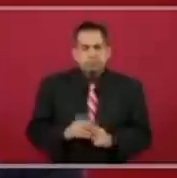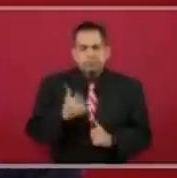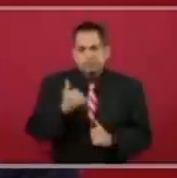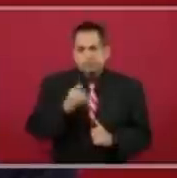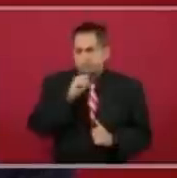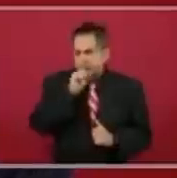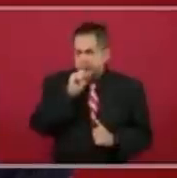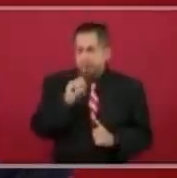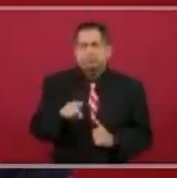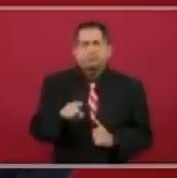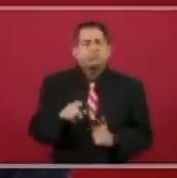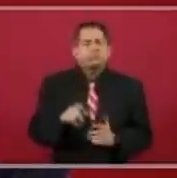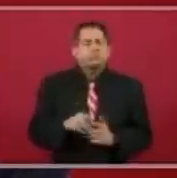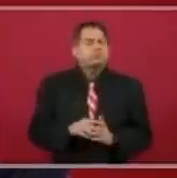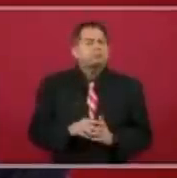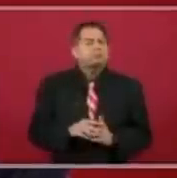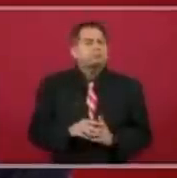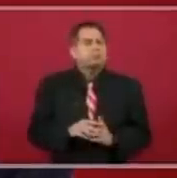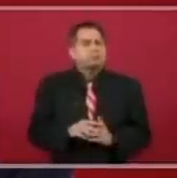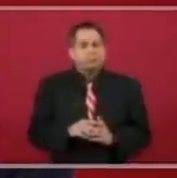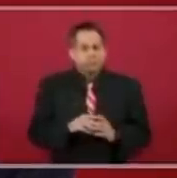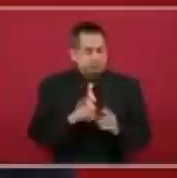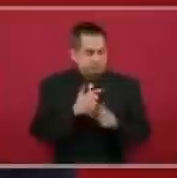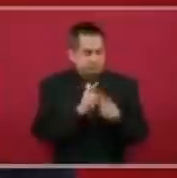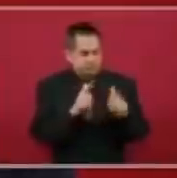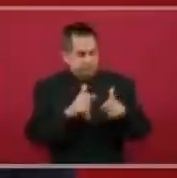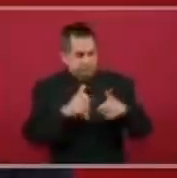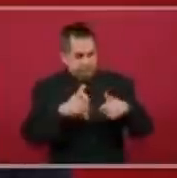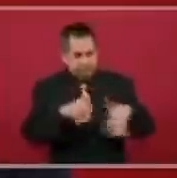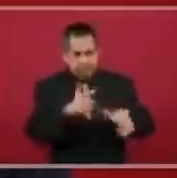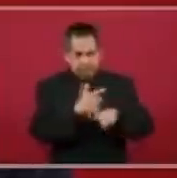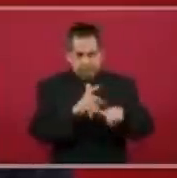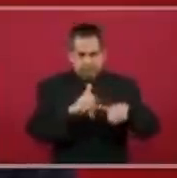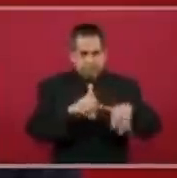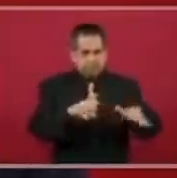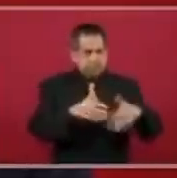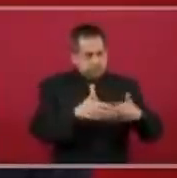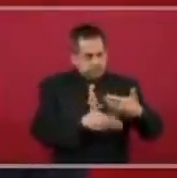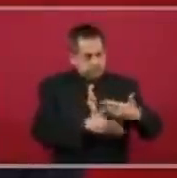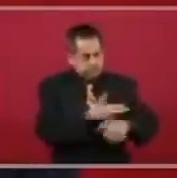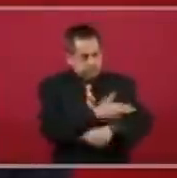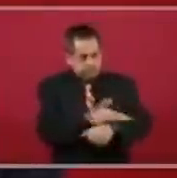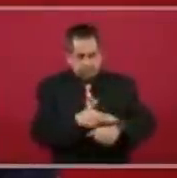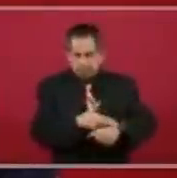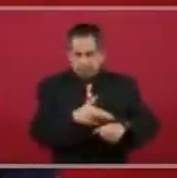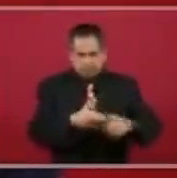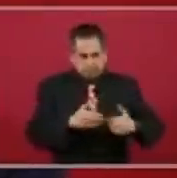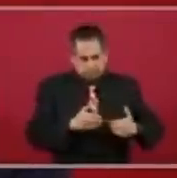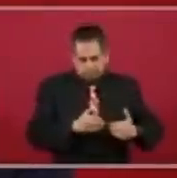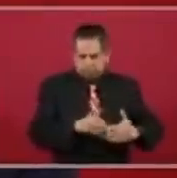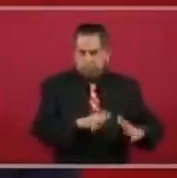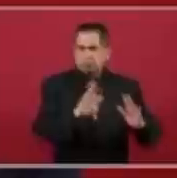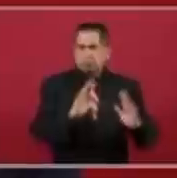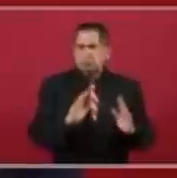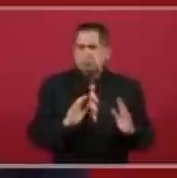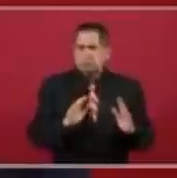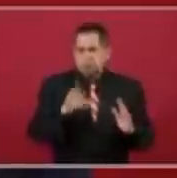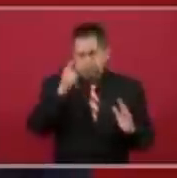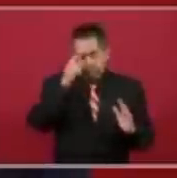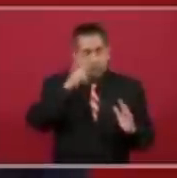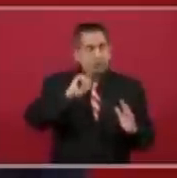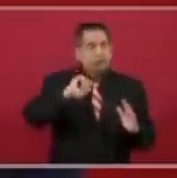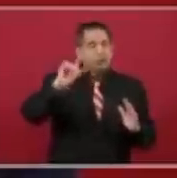dejar en libertad los procedimientos para que las